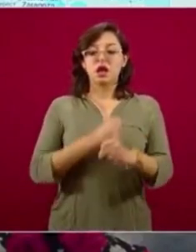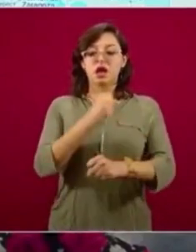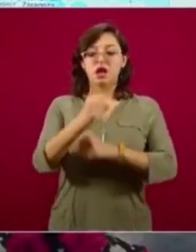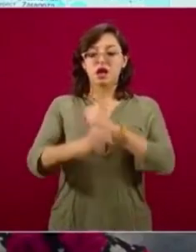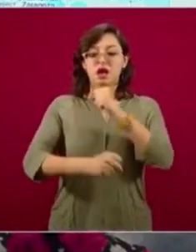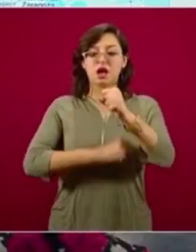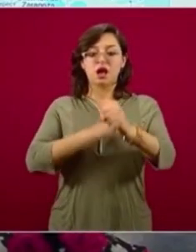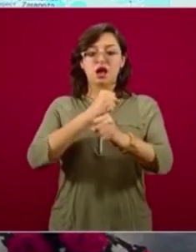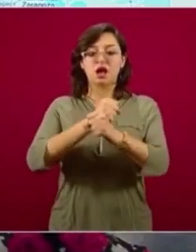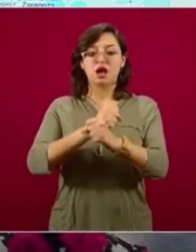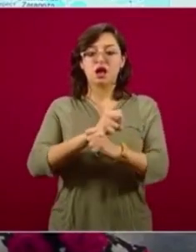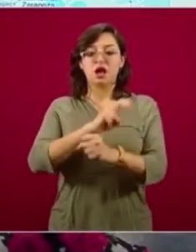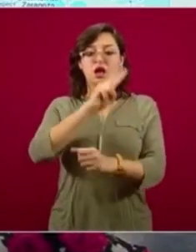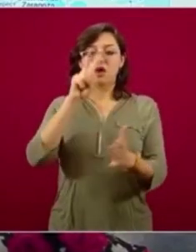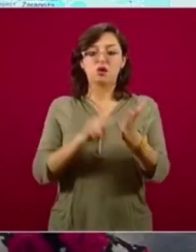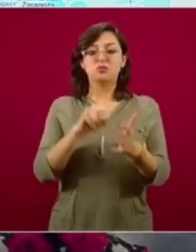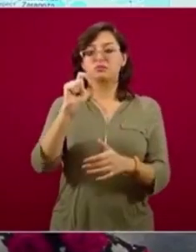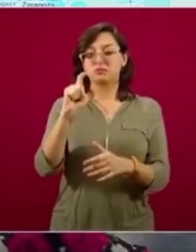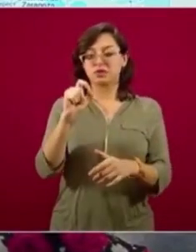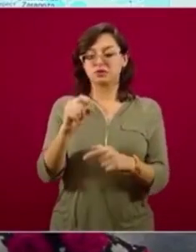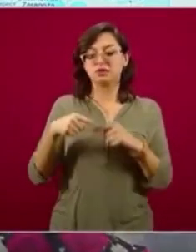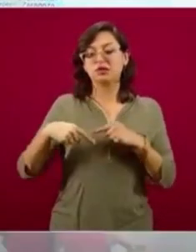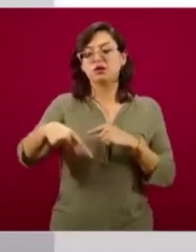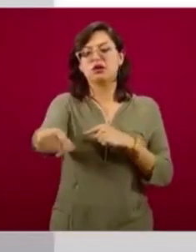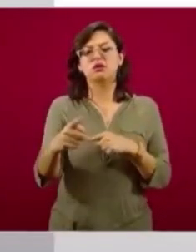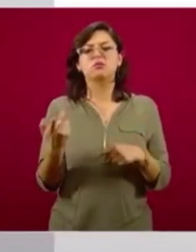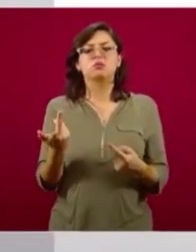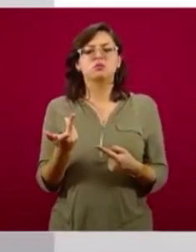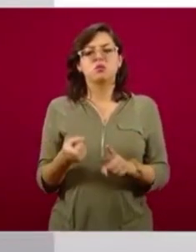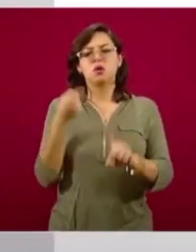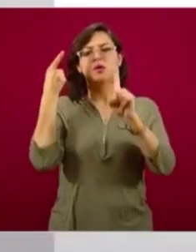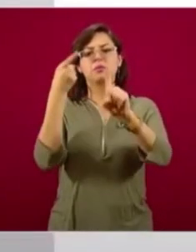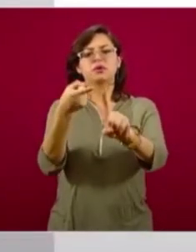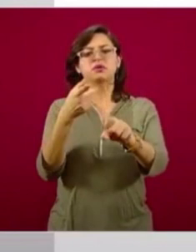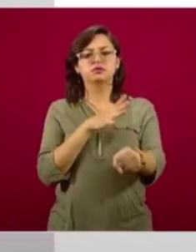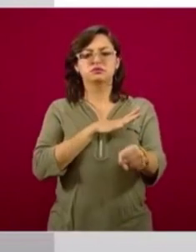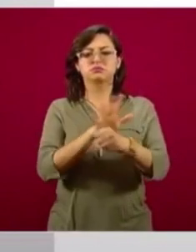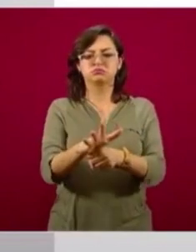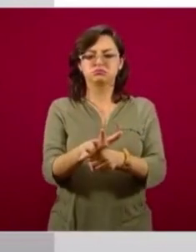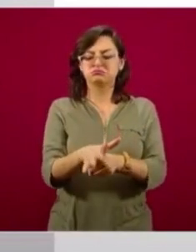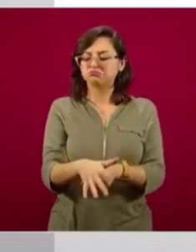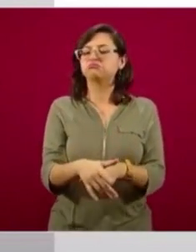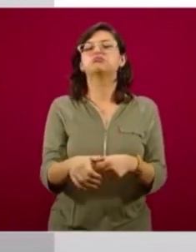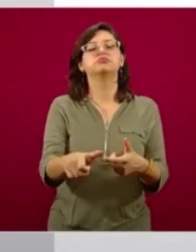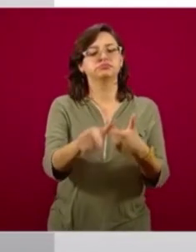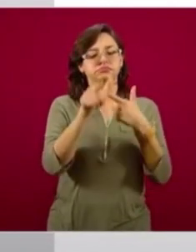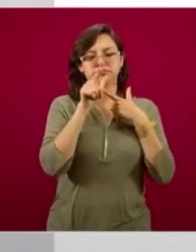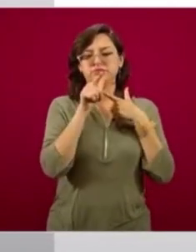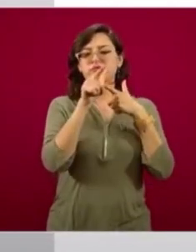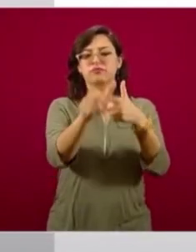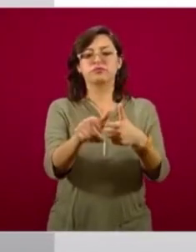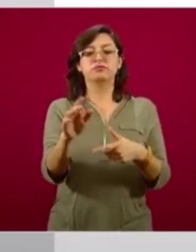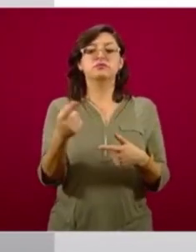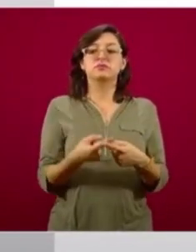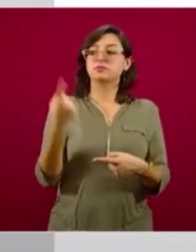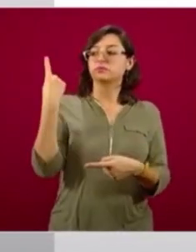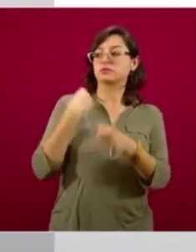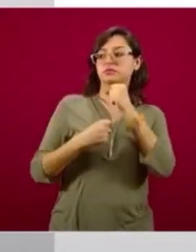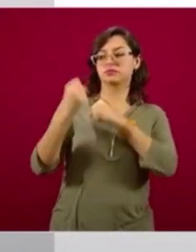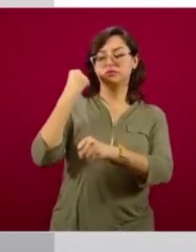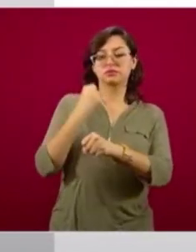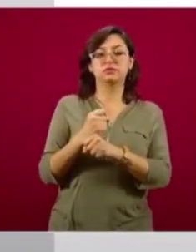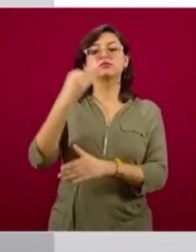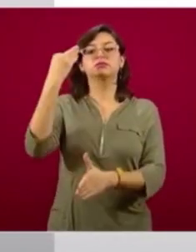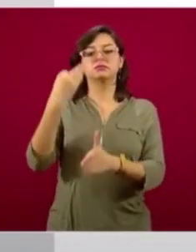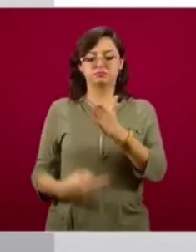nos propusimos continuar con las metas que no habíamos podido lograr y seguimos trabajando en ellas, digo, que no habían podido